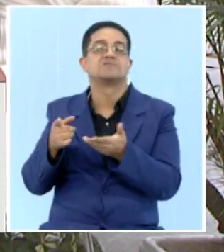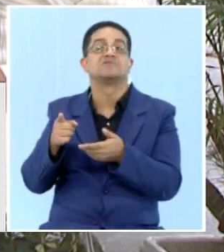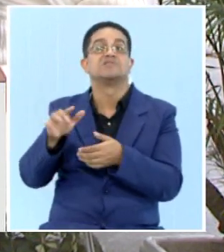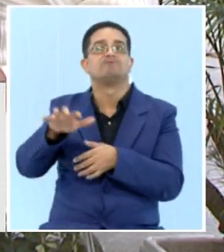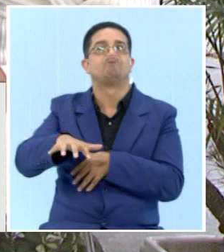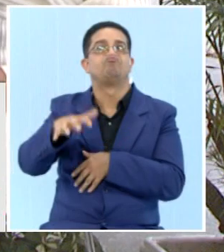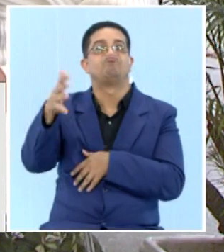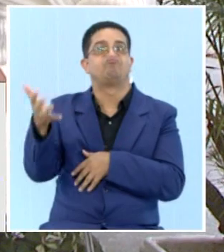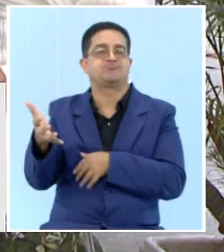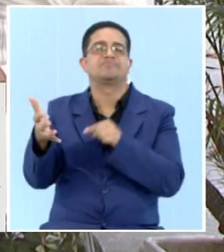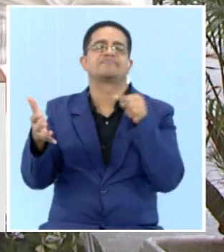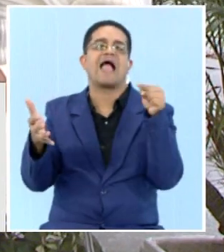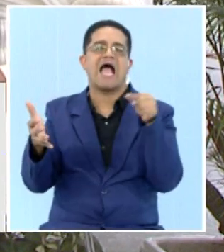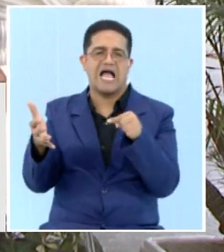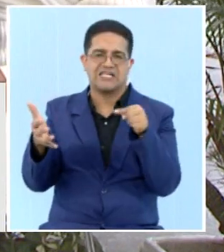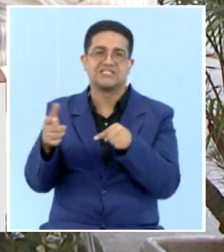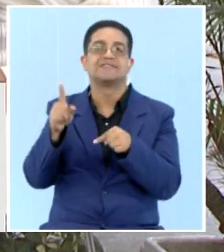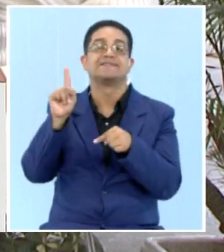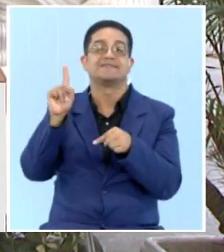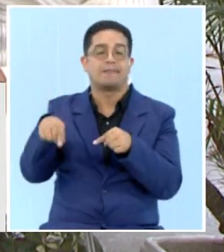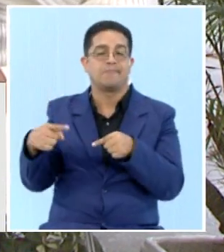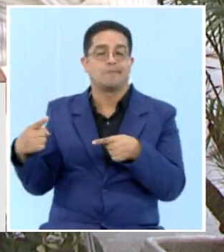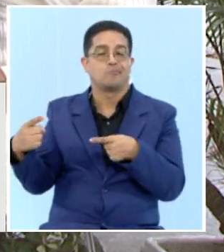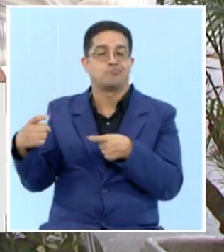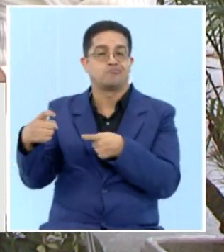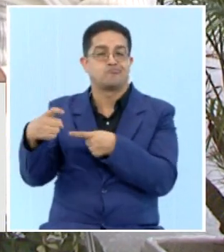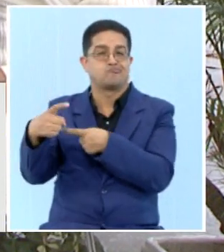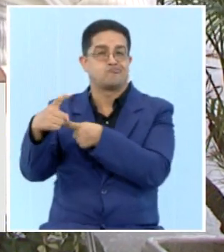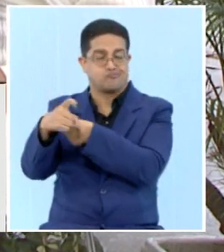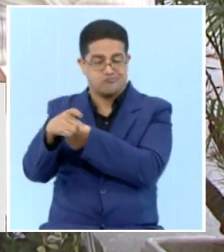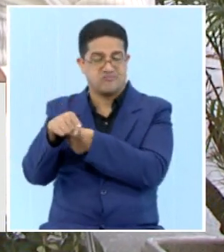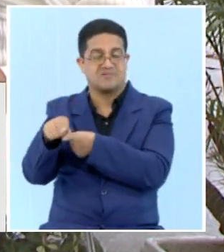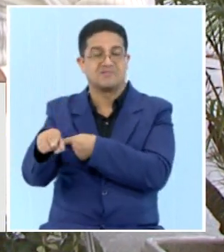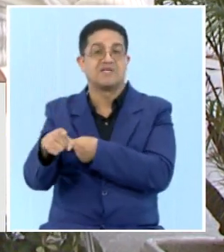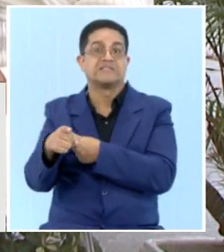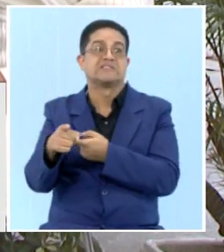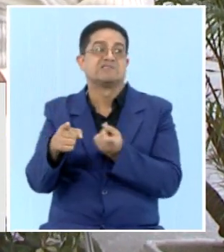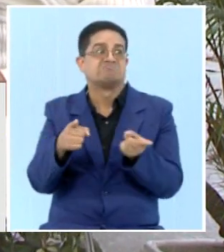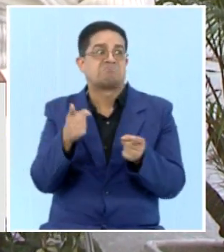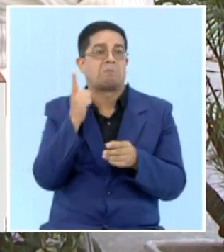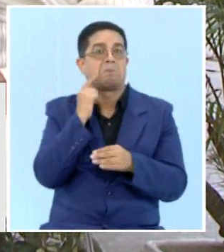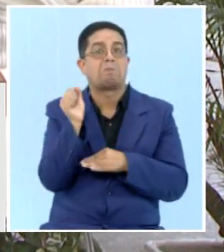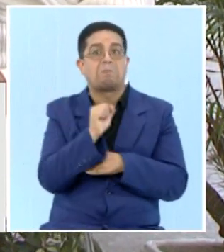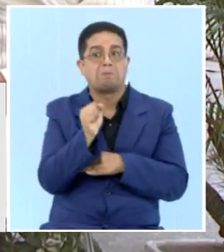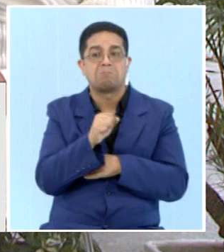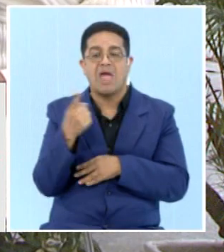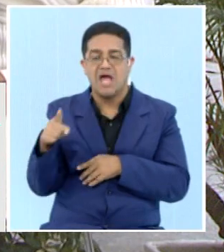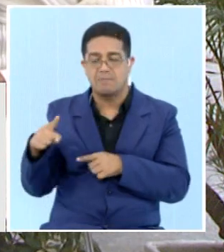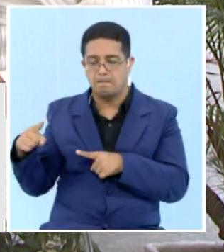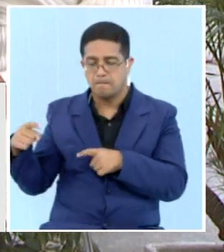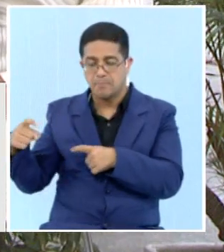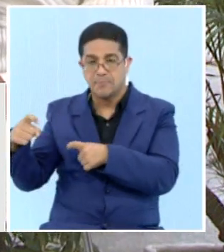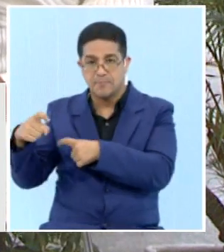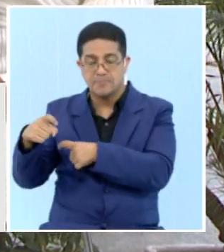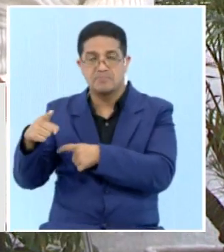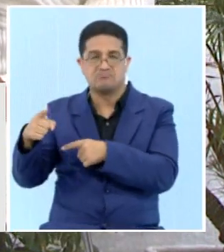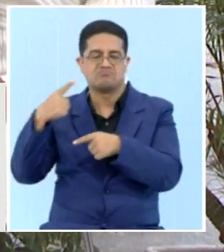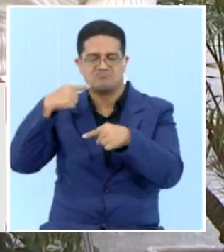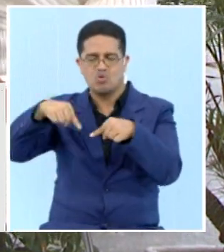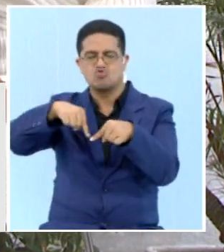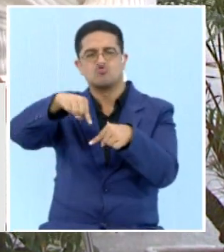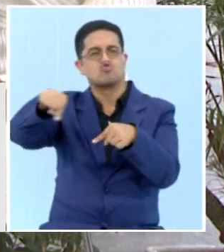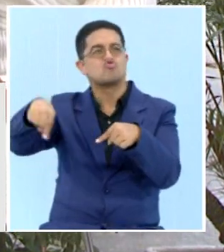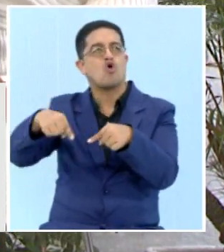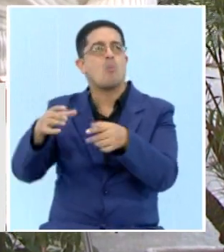destapada, señores, eso también es un reservorio para el zancudo. Sí, Así usted no se dé cuenta de que hay una larva, de repente tiene un tobo o